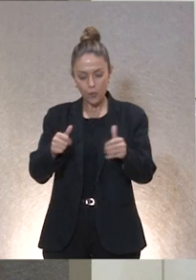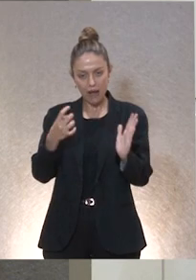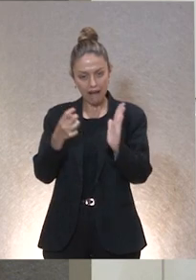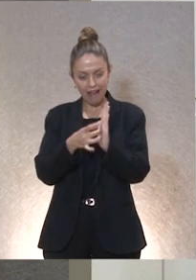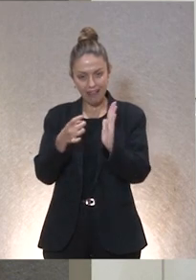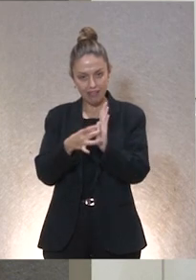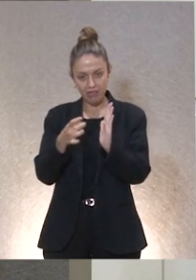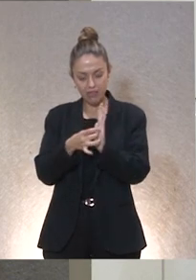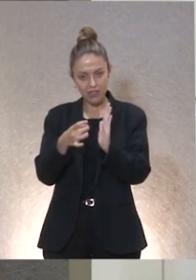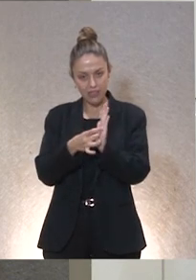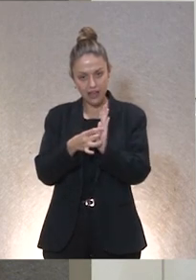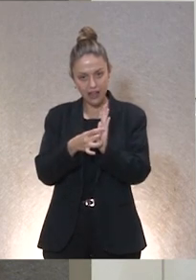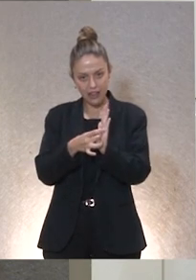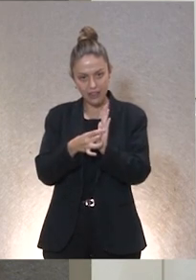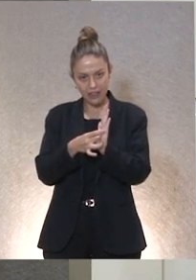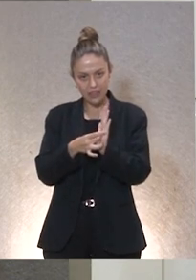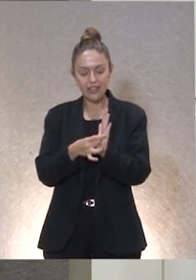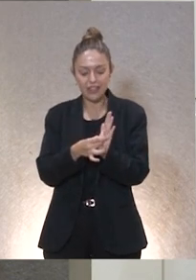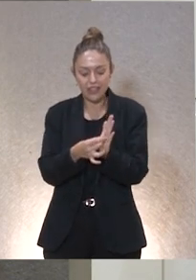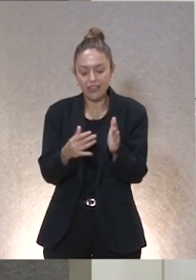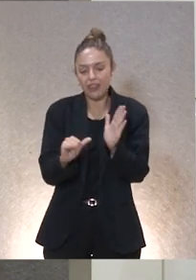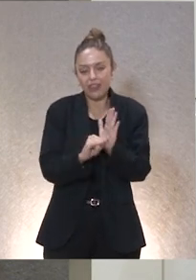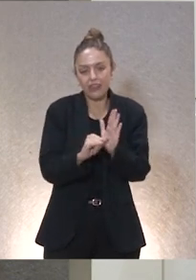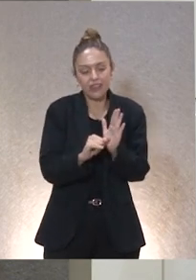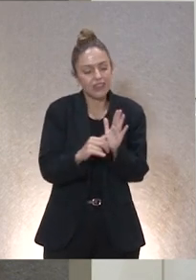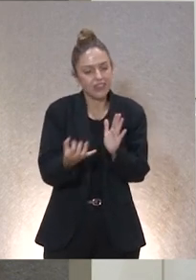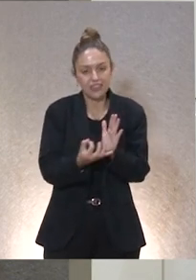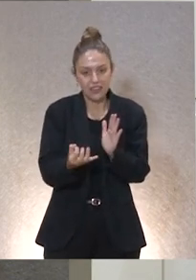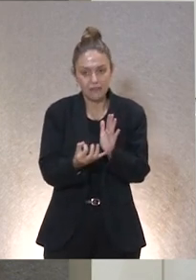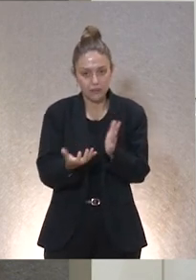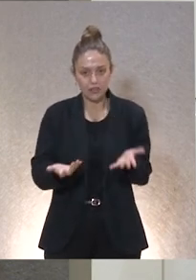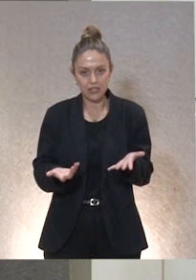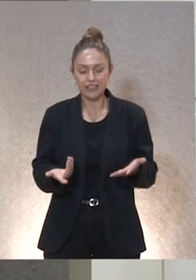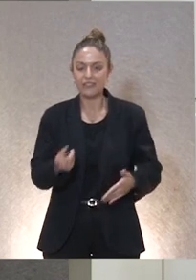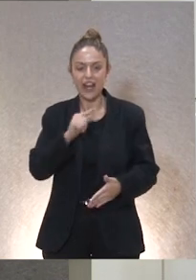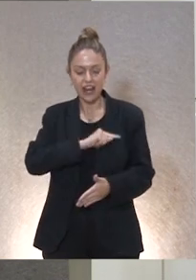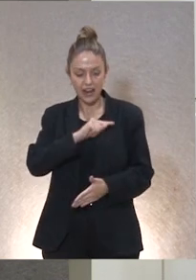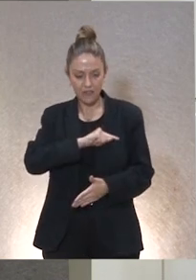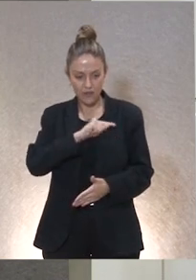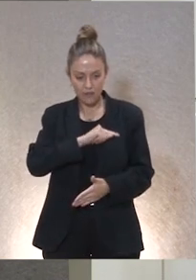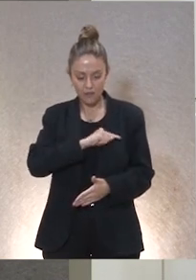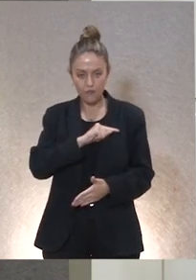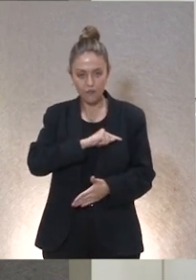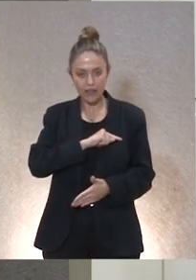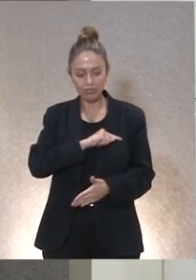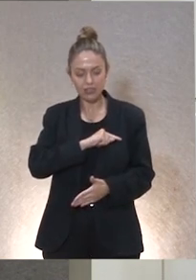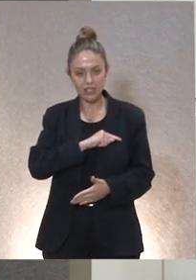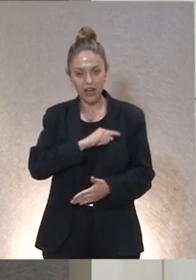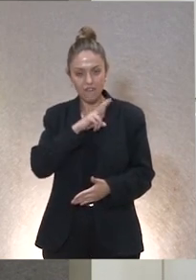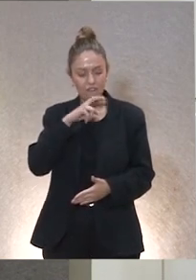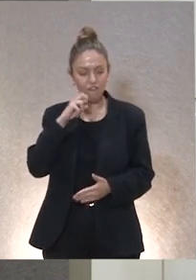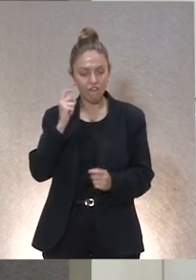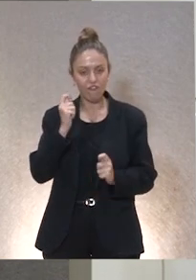calidad y con calidez y esto refuerza la ética o sea le le